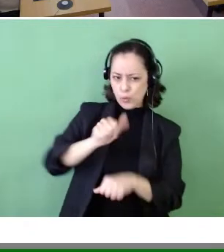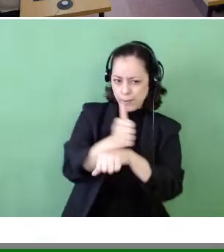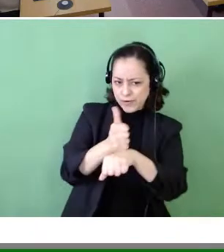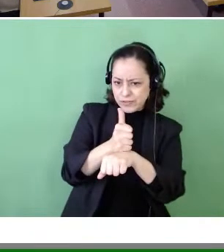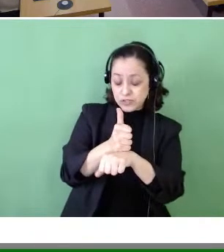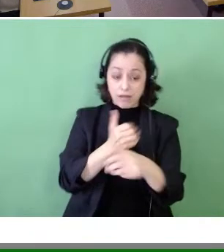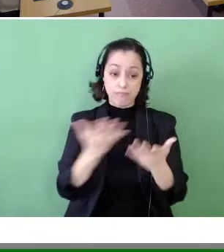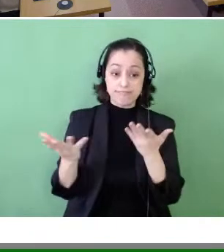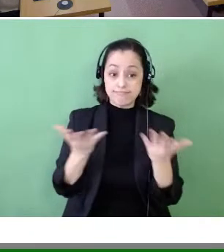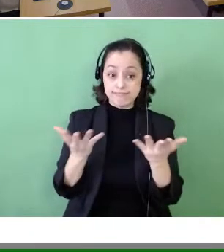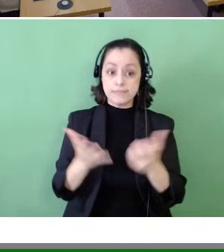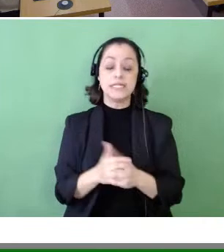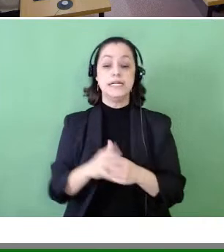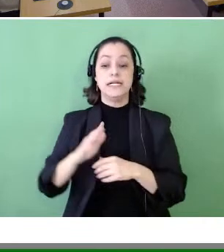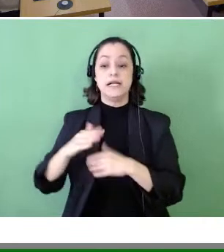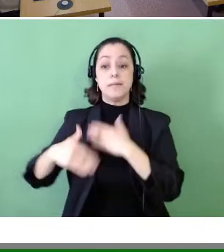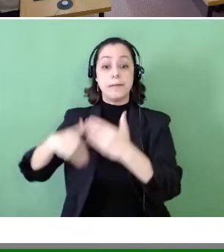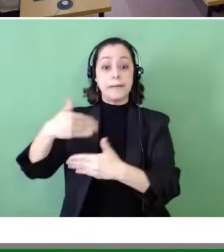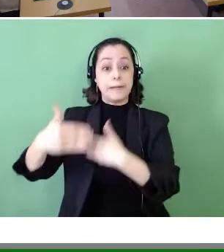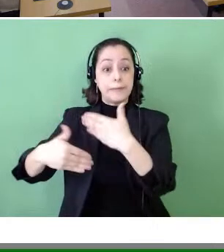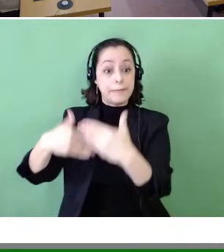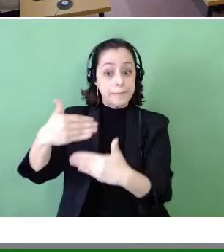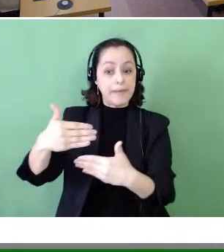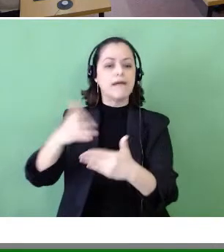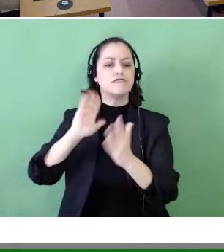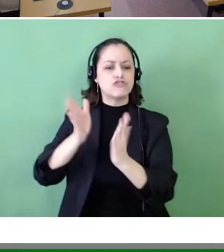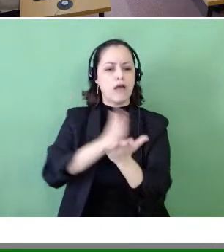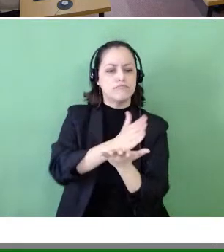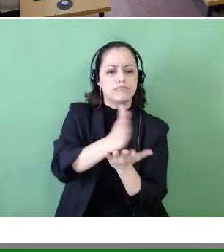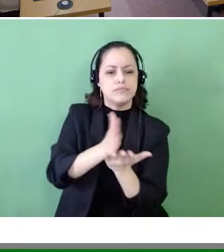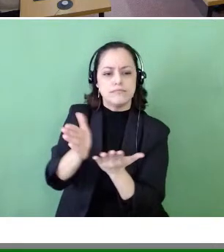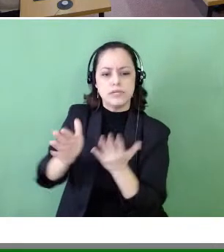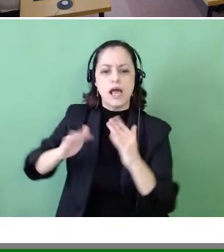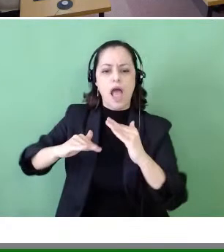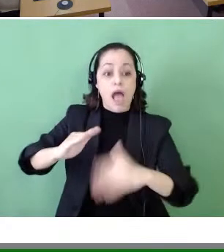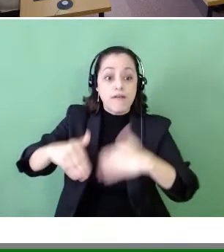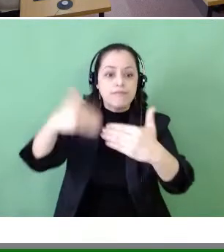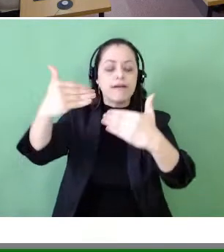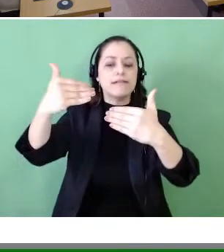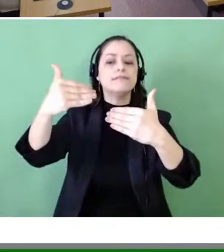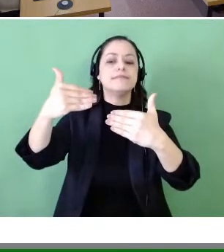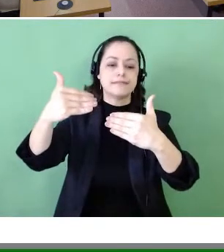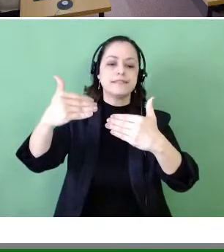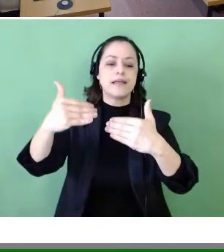de después de, de estos avances, tenemos ahí entonces que